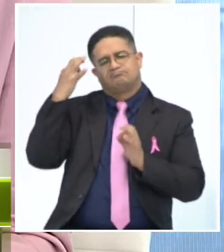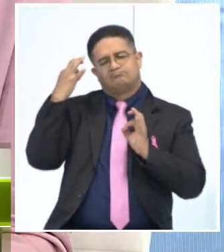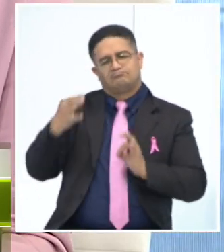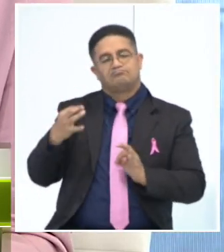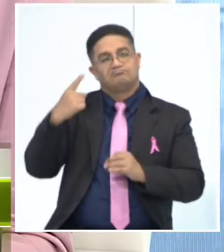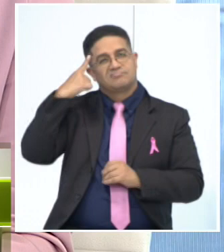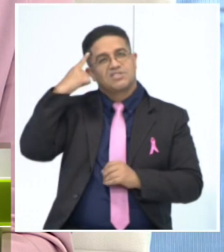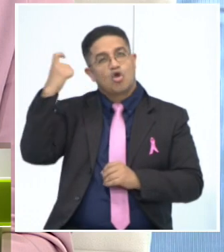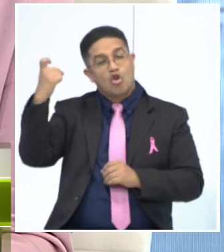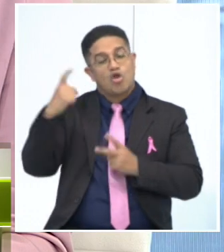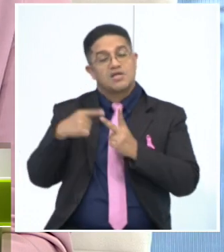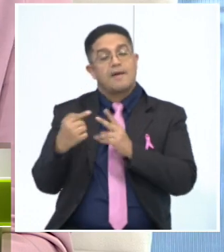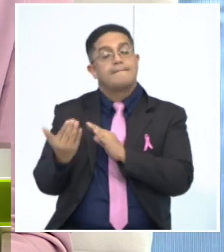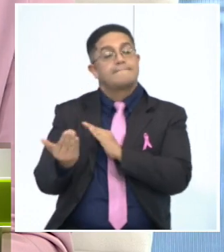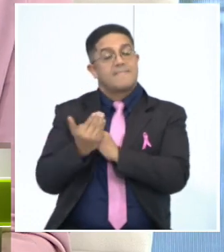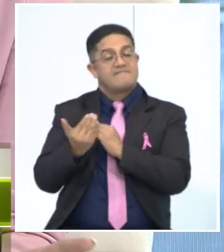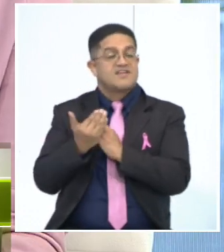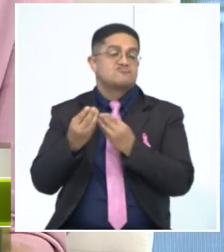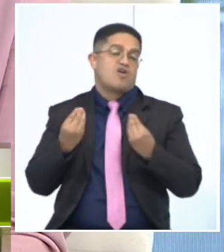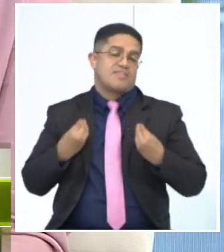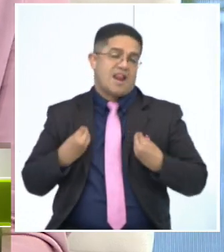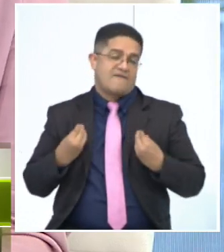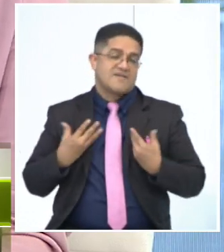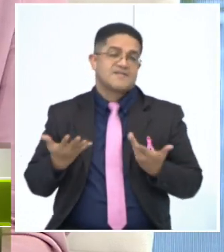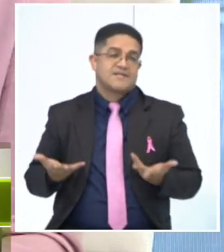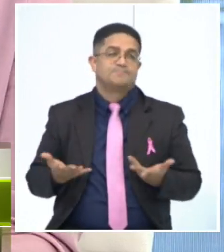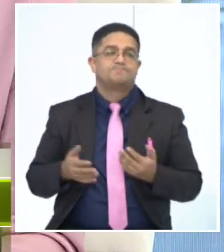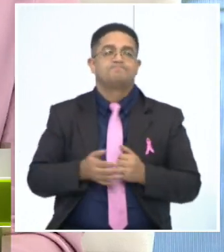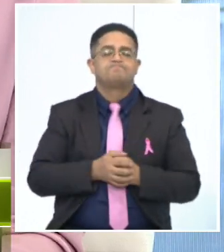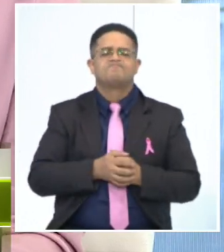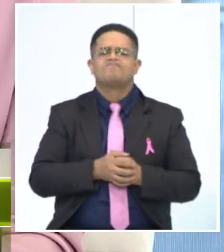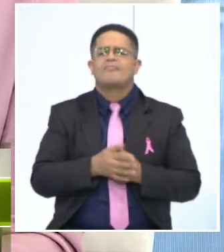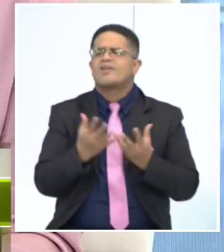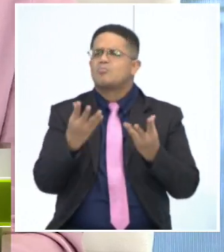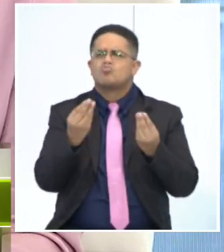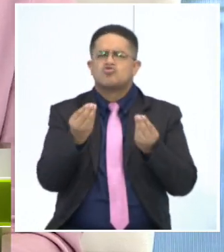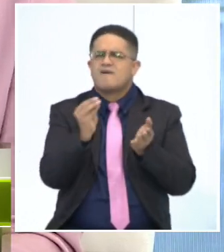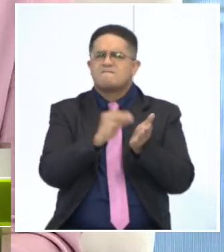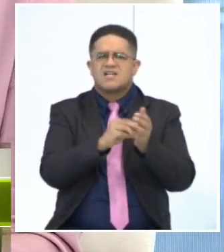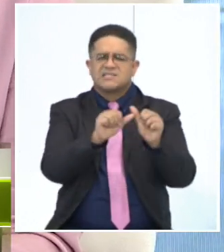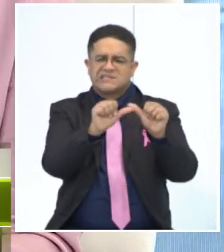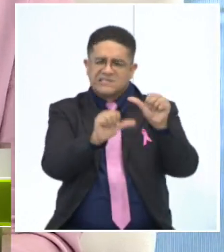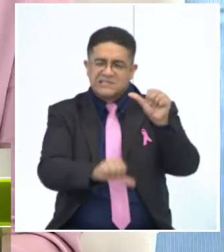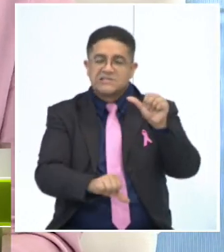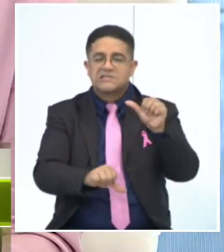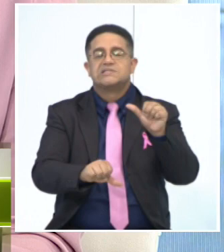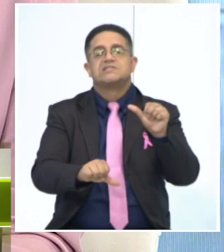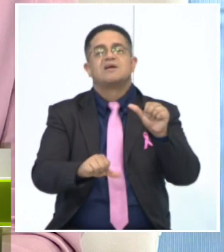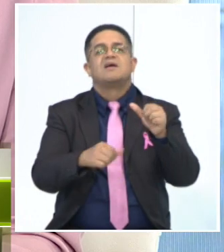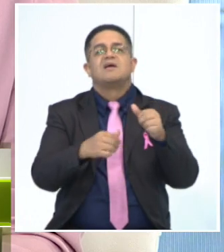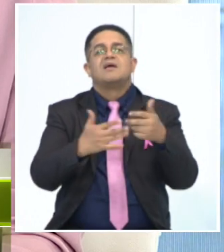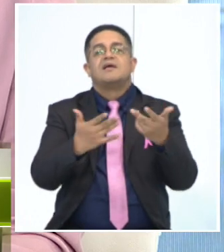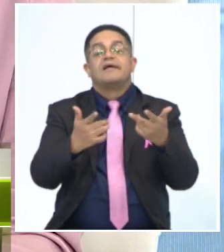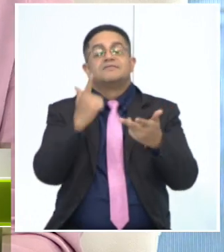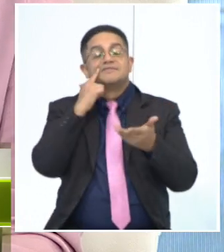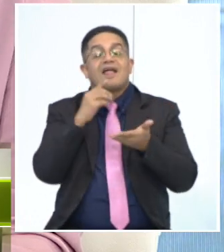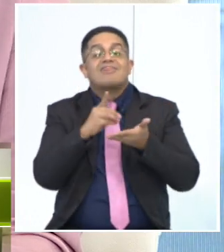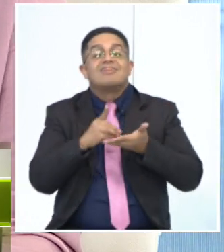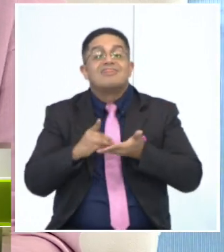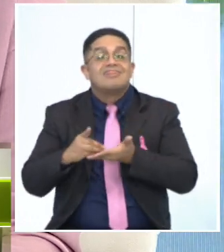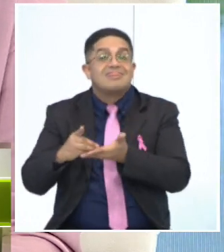además la preservación de la vida. Y hemos hablado en muchas oportunidades y destacamos siempre esto, el